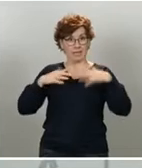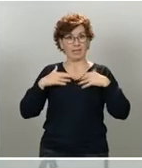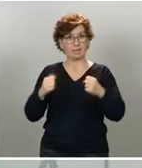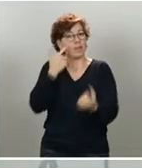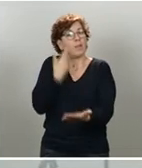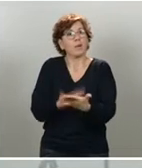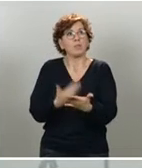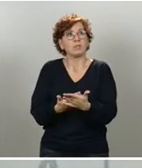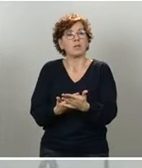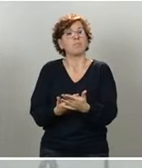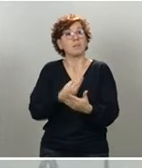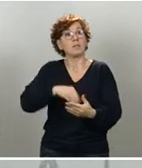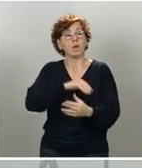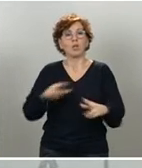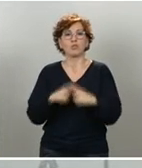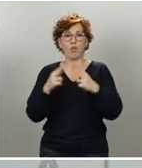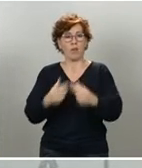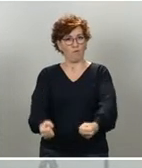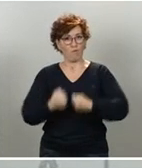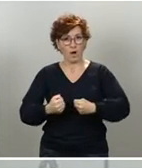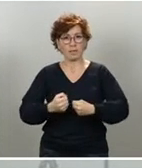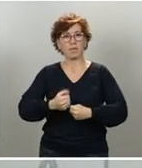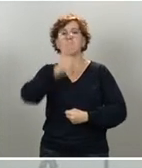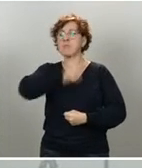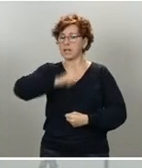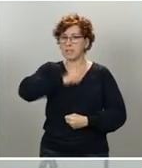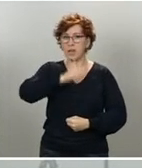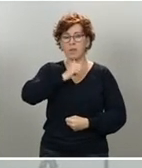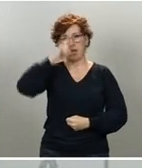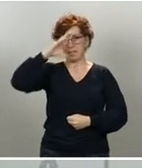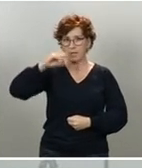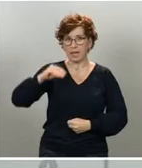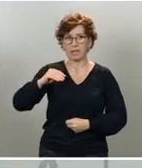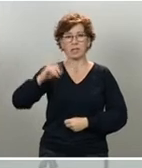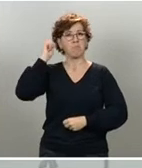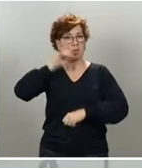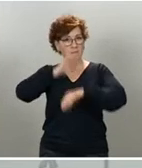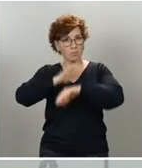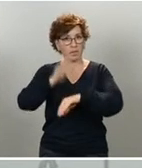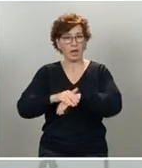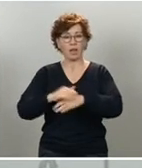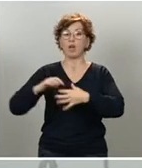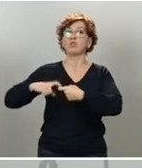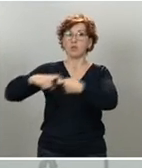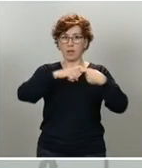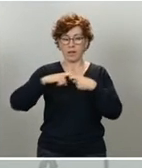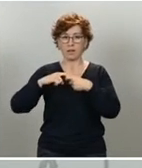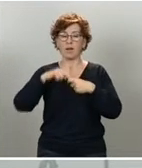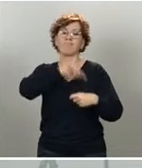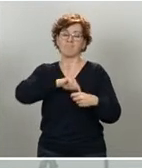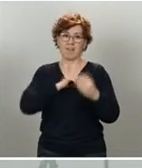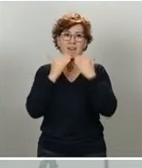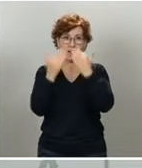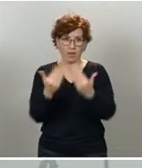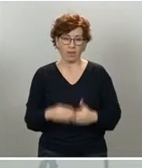fuerte, resiliente, inteligente, disciplinada, solidaria y agradecida. Estamos superando esta prueba